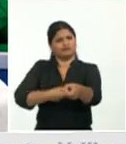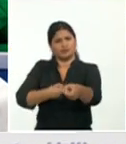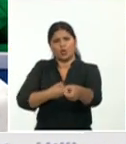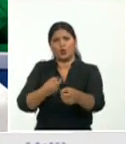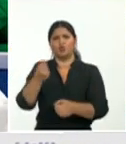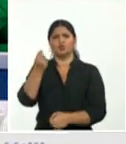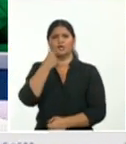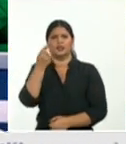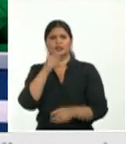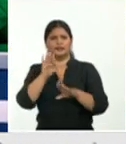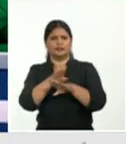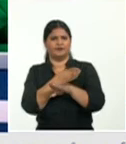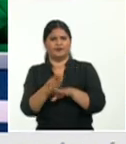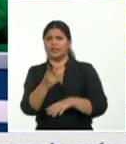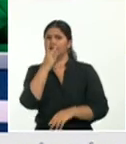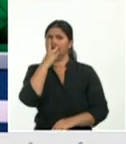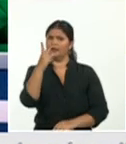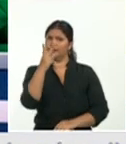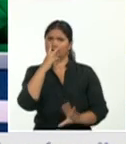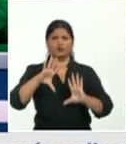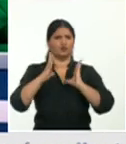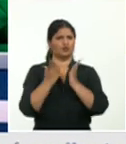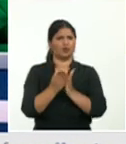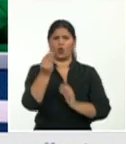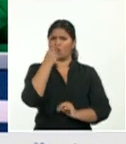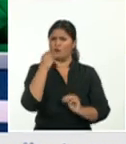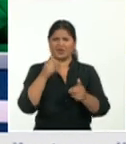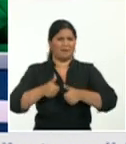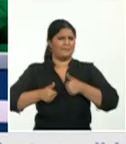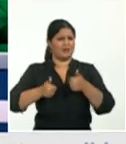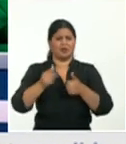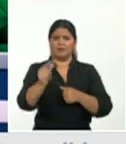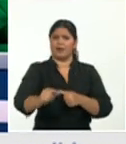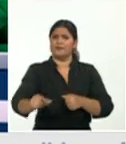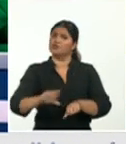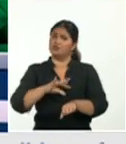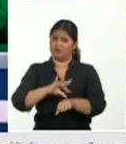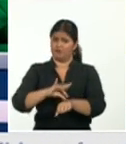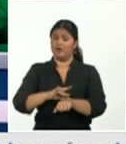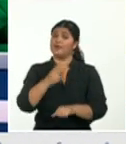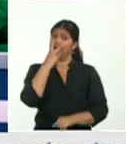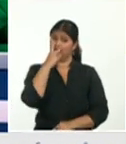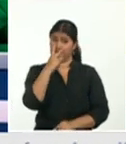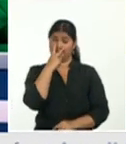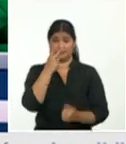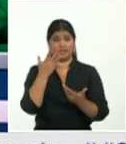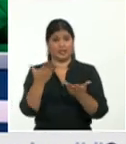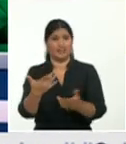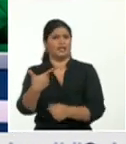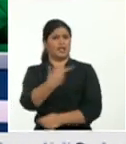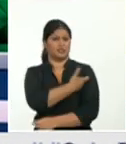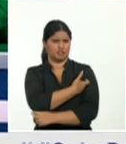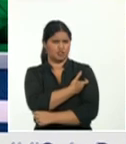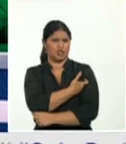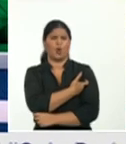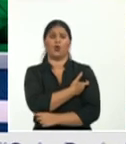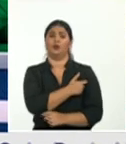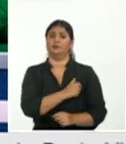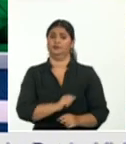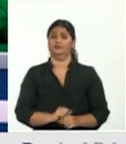estas conferencias las dediquemos con algunos especialistas a hablar de las secuelas que deja esta enfermedad.